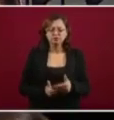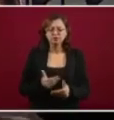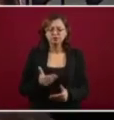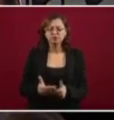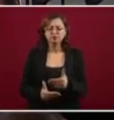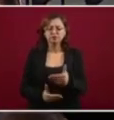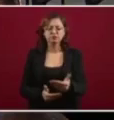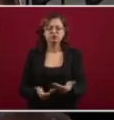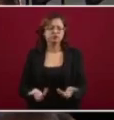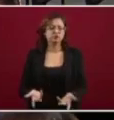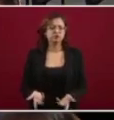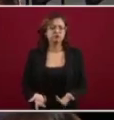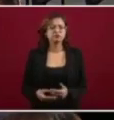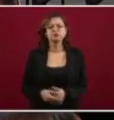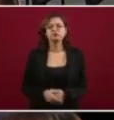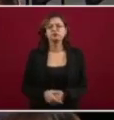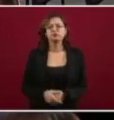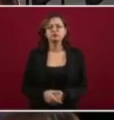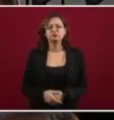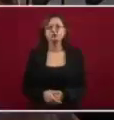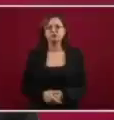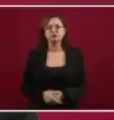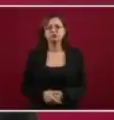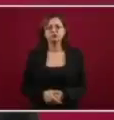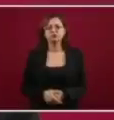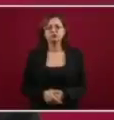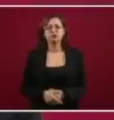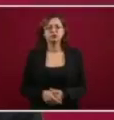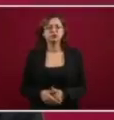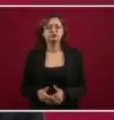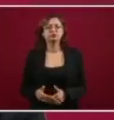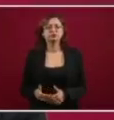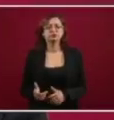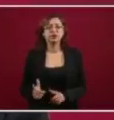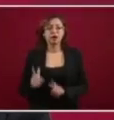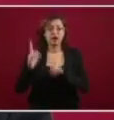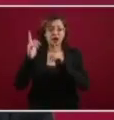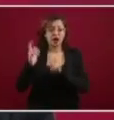la mayor parte de las armas que